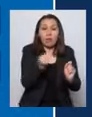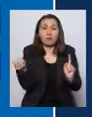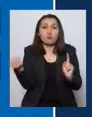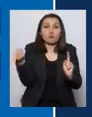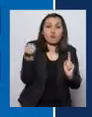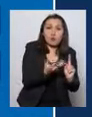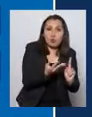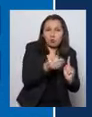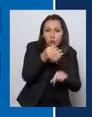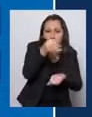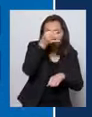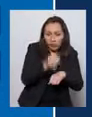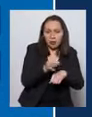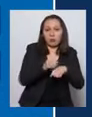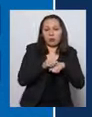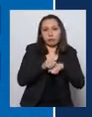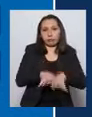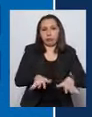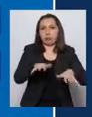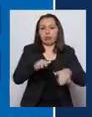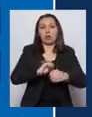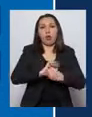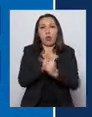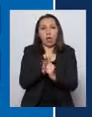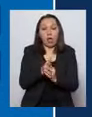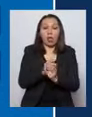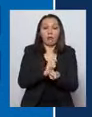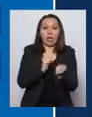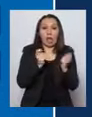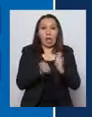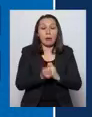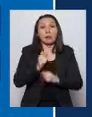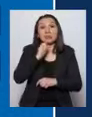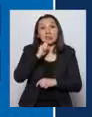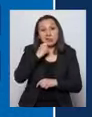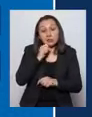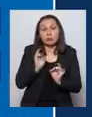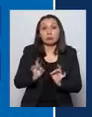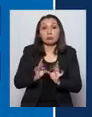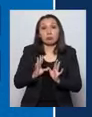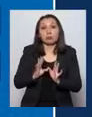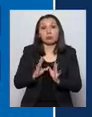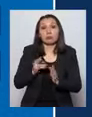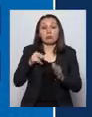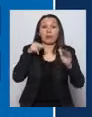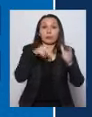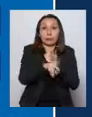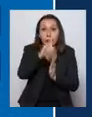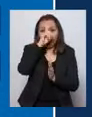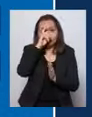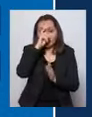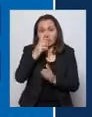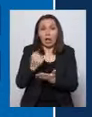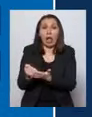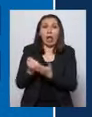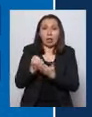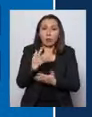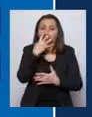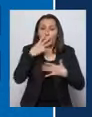a una infección por corona virus y traducirse esto eventualmente en hospitalizaciones ventilación mecánica